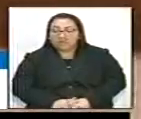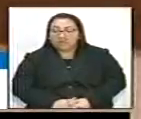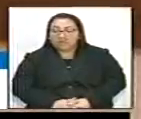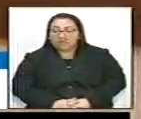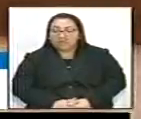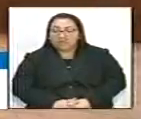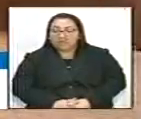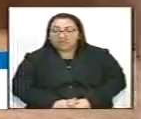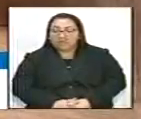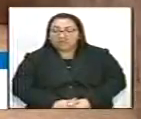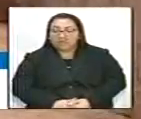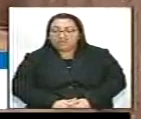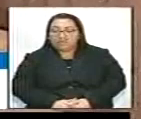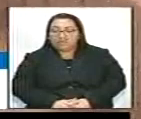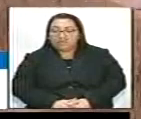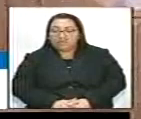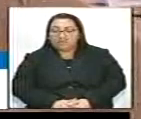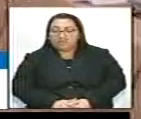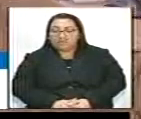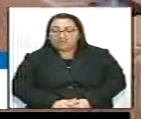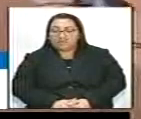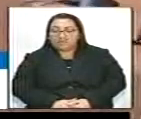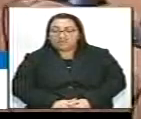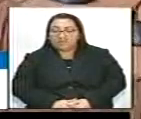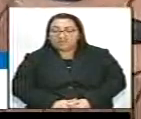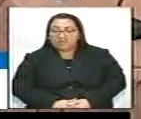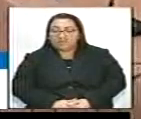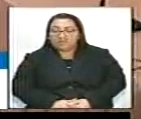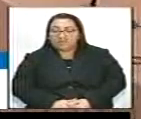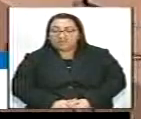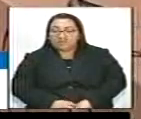Congresista Beretta. ¿Quiere?